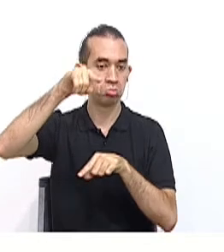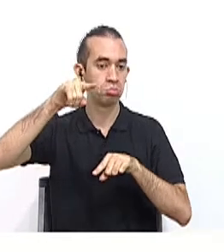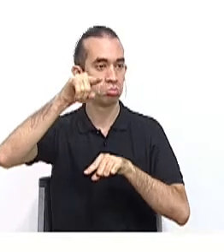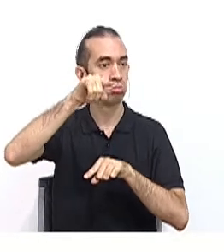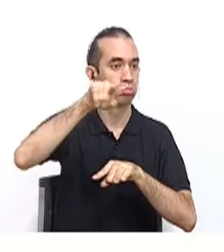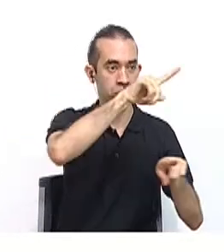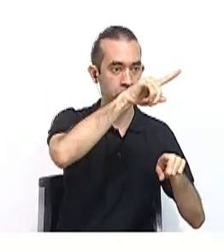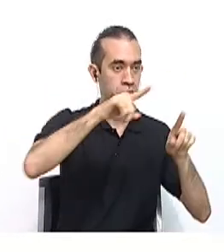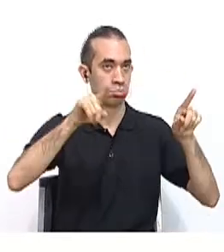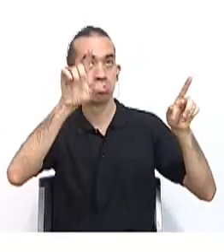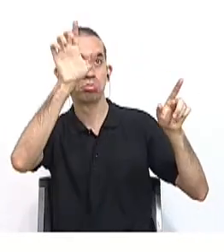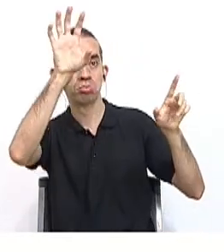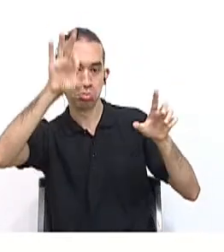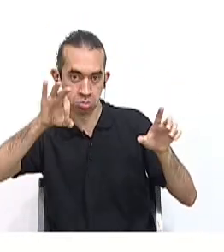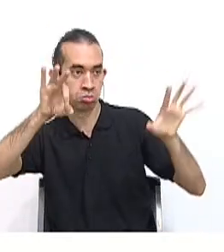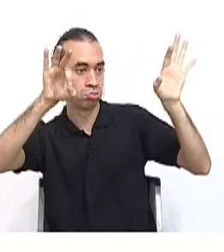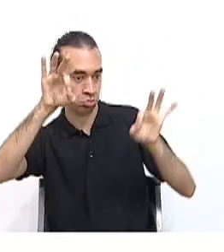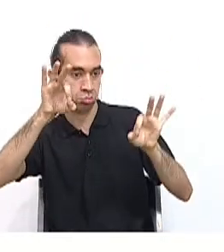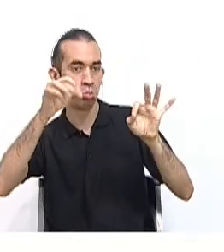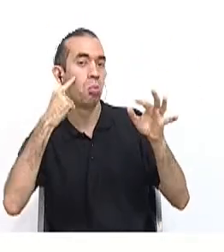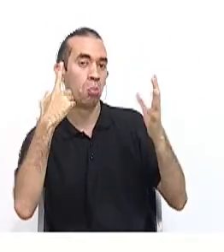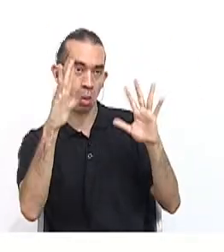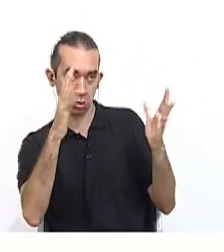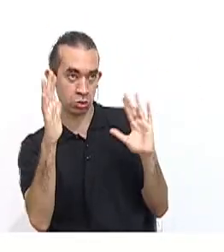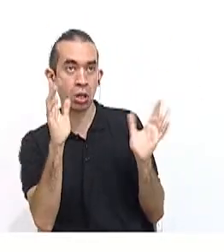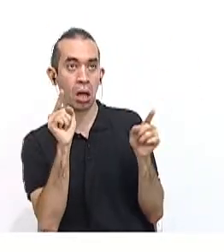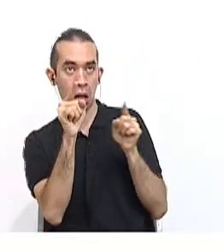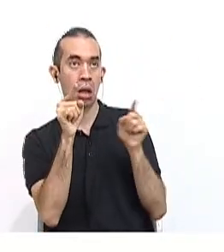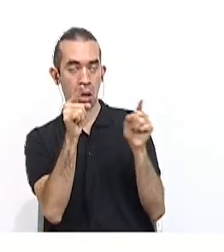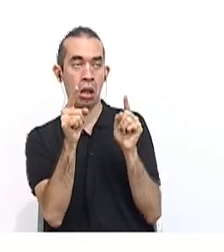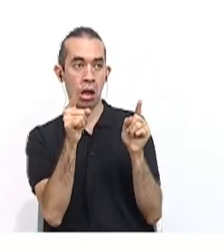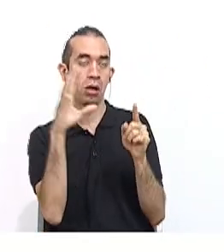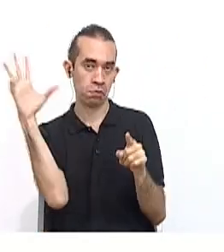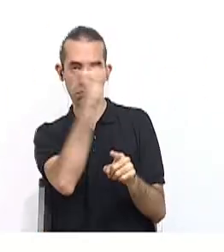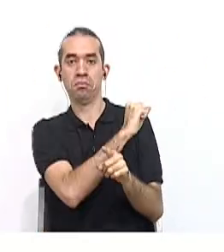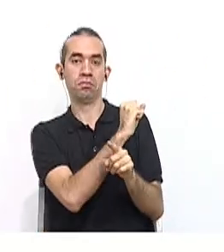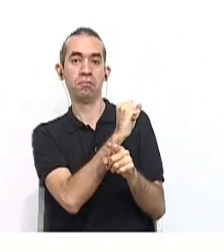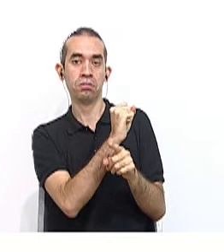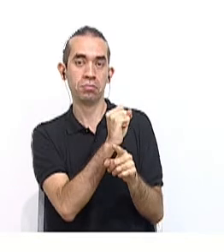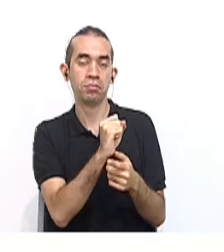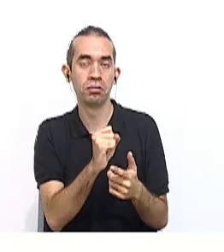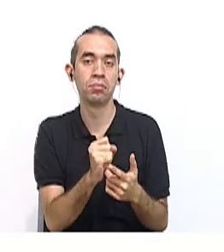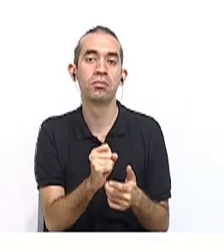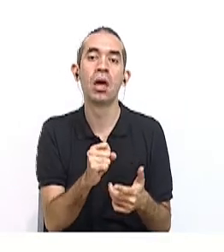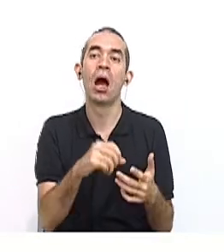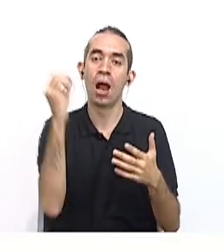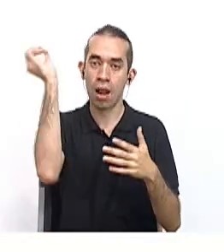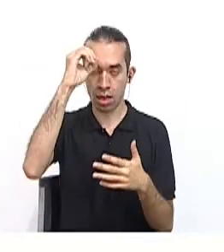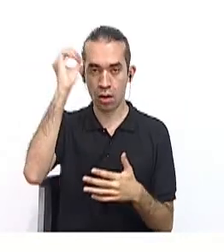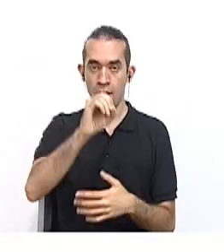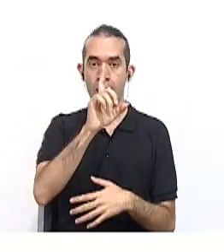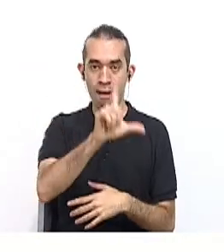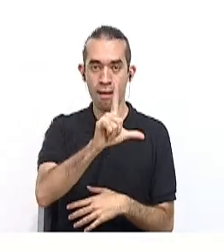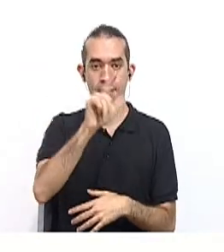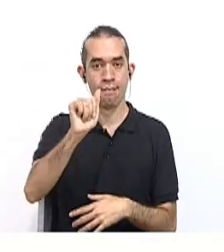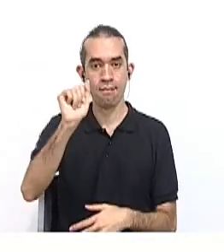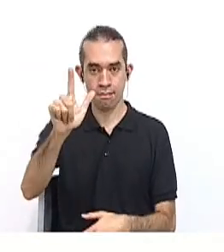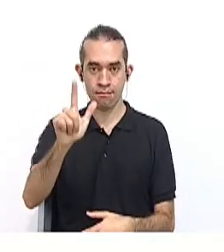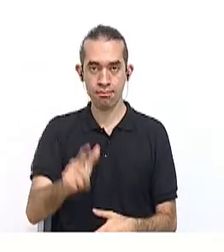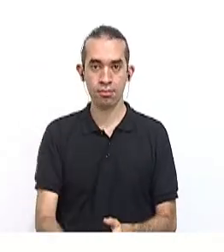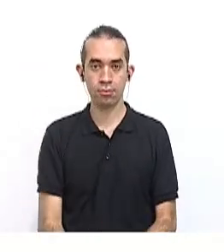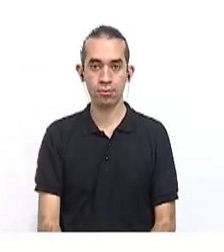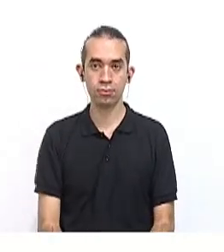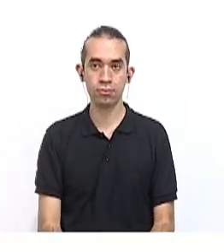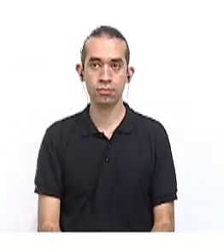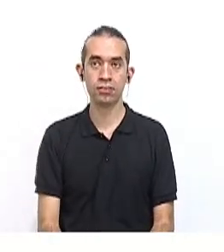ese ángulo son proporcionales en ambos triángulos, entonces se cumple el criterio lado, ángulo, lado.